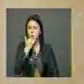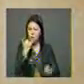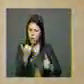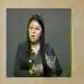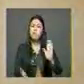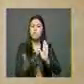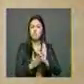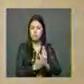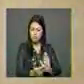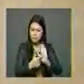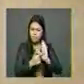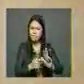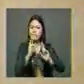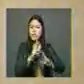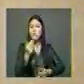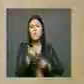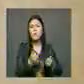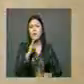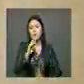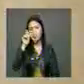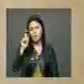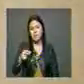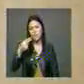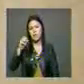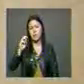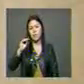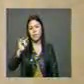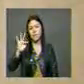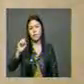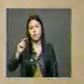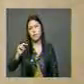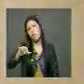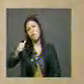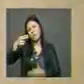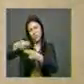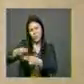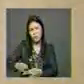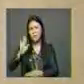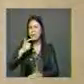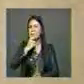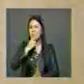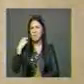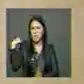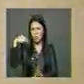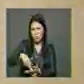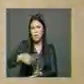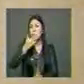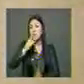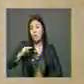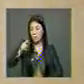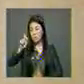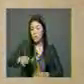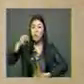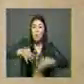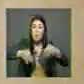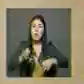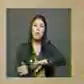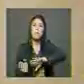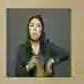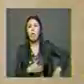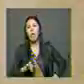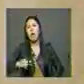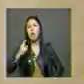suele responder, siguiendo a Hamilton, Marshall y Ackerman, señalando que cuando un juez decide dejar de lado